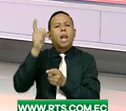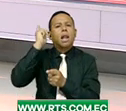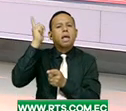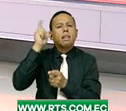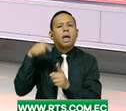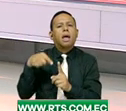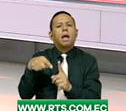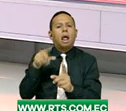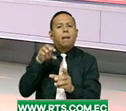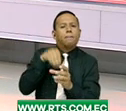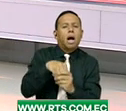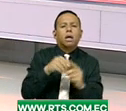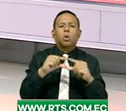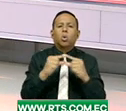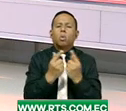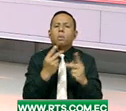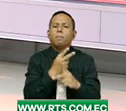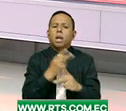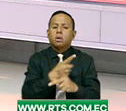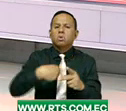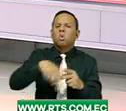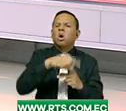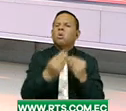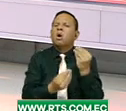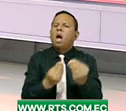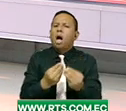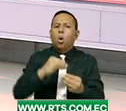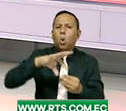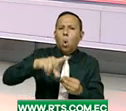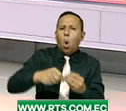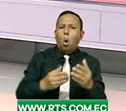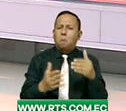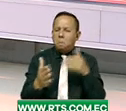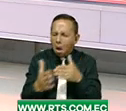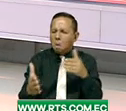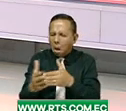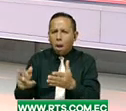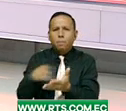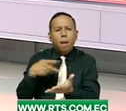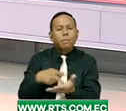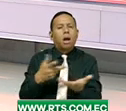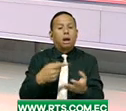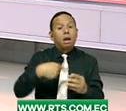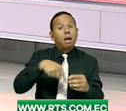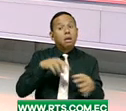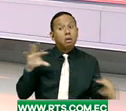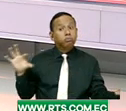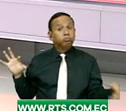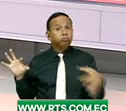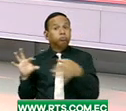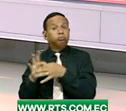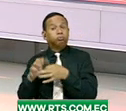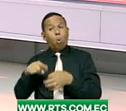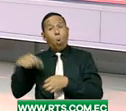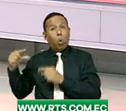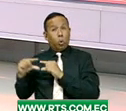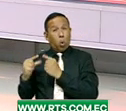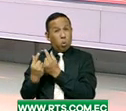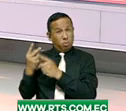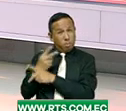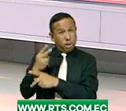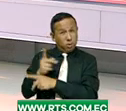a extorsiones y otros delitos. La banda tendría nexos con el Frente Oliver Sinisterra, que operaba en la zona de